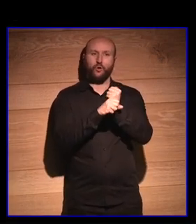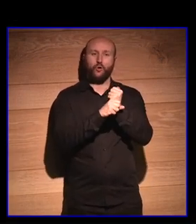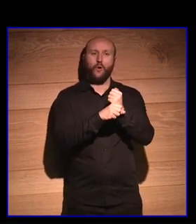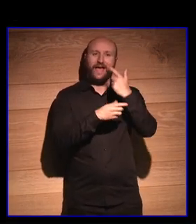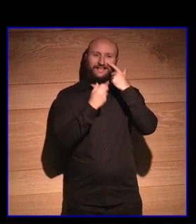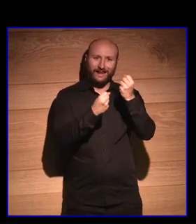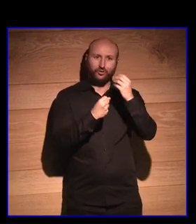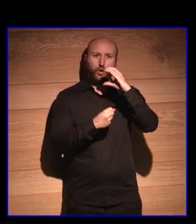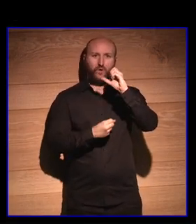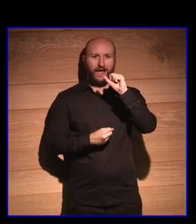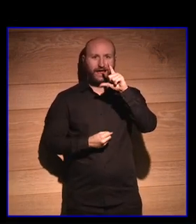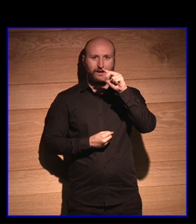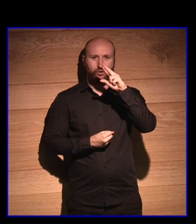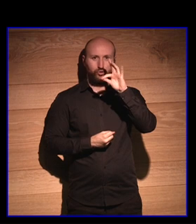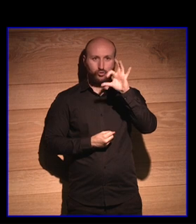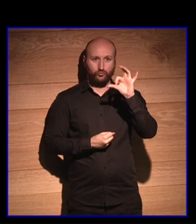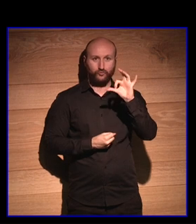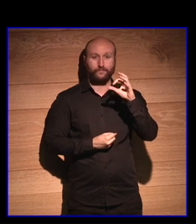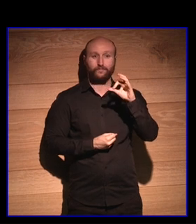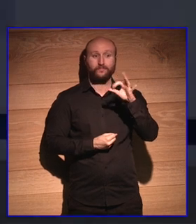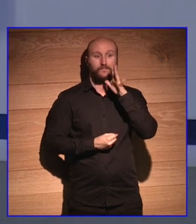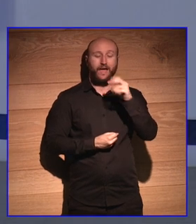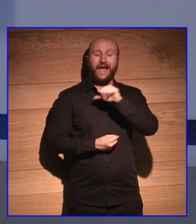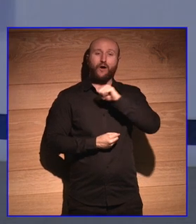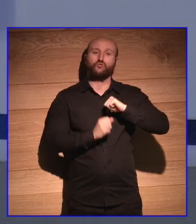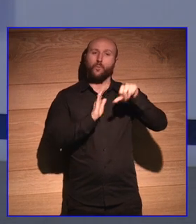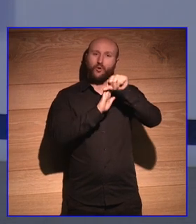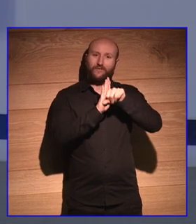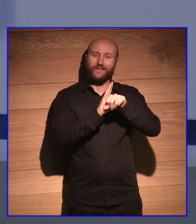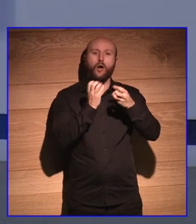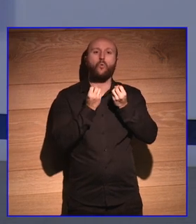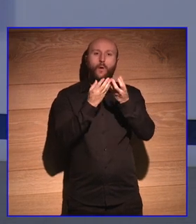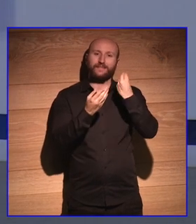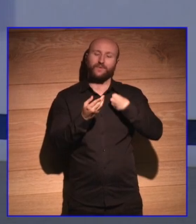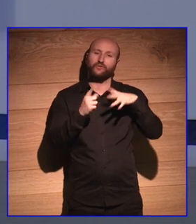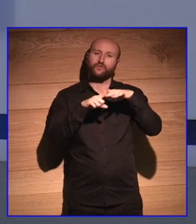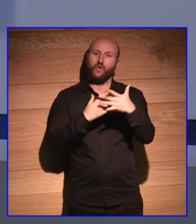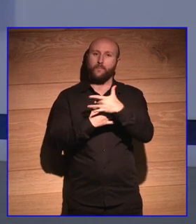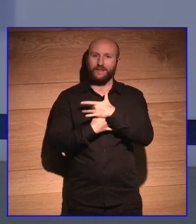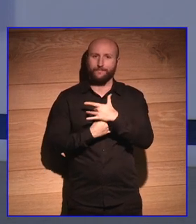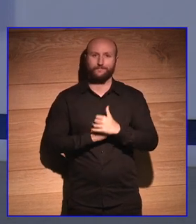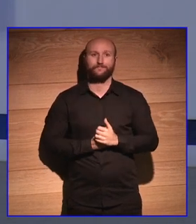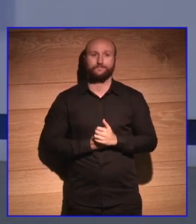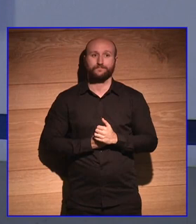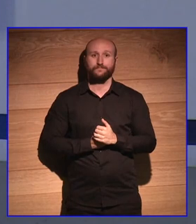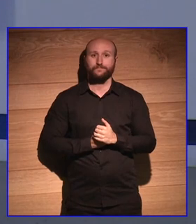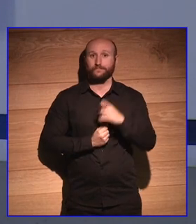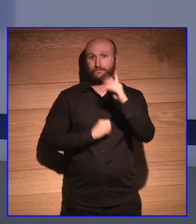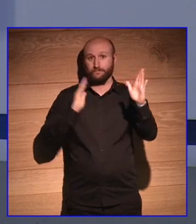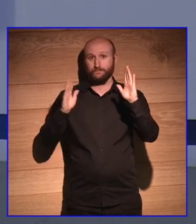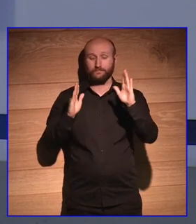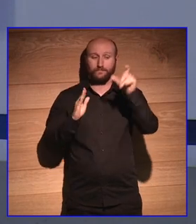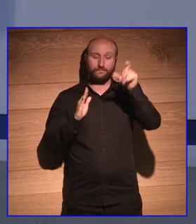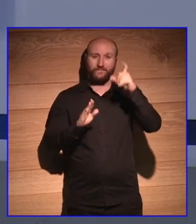carlos castilla del pino y que en su autobiografía narra el caso de maría de pablos en un momento determinado el psiquiatra